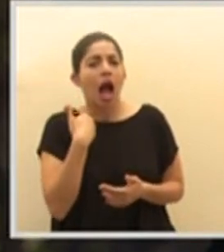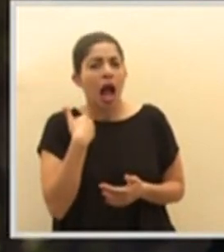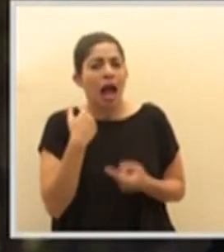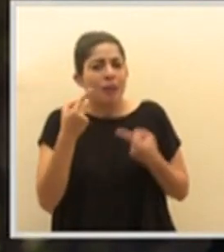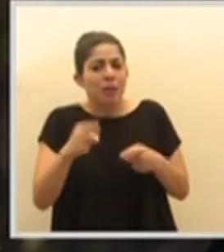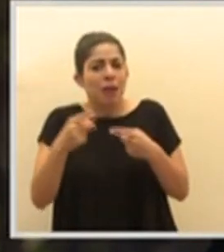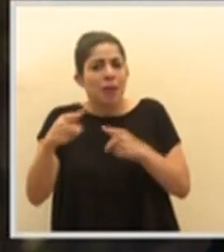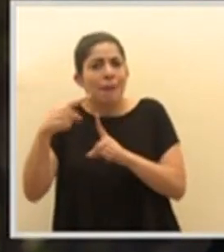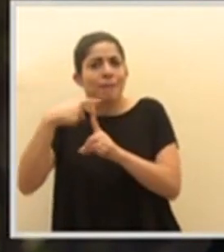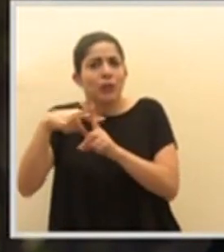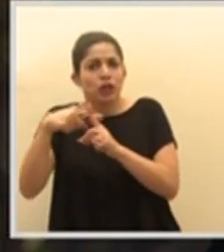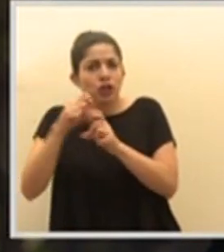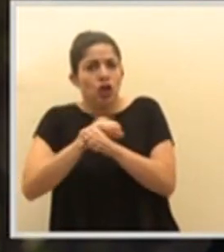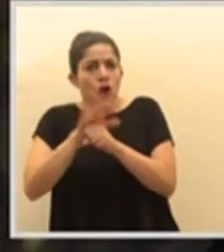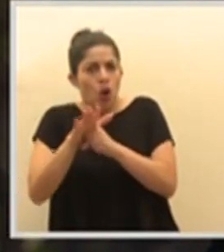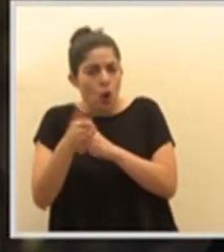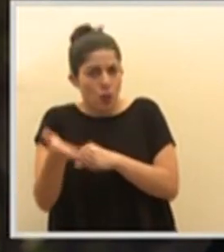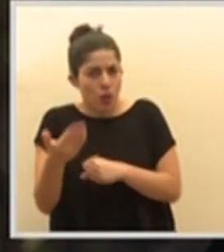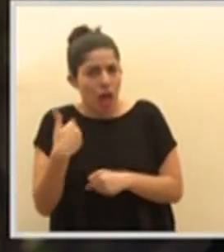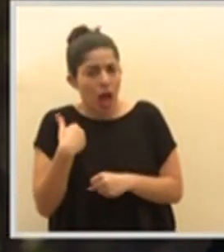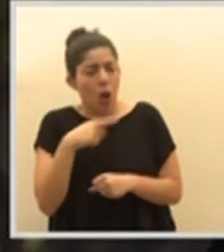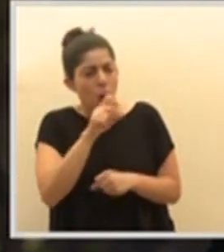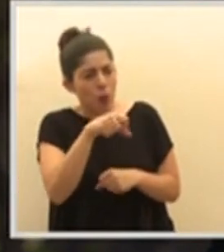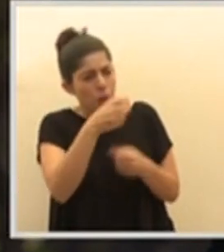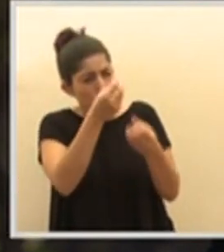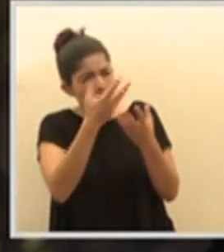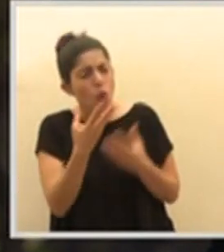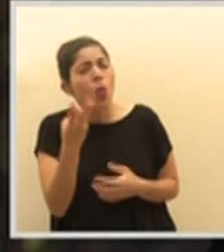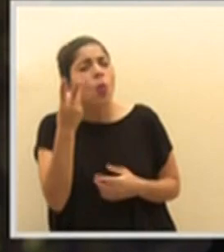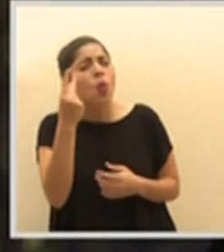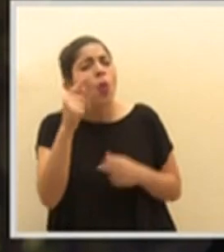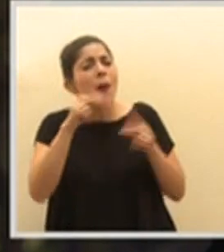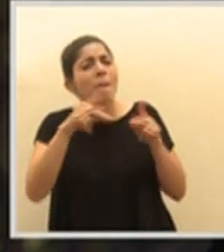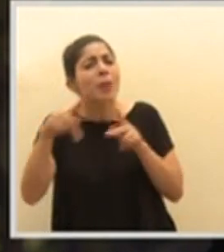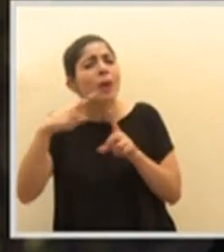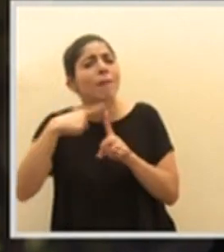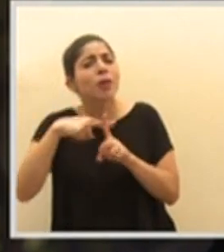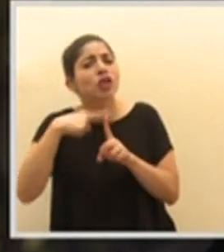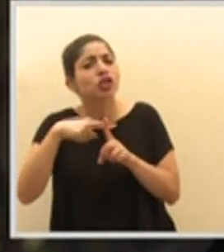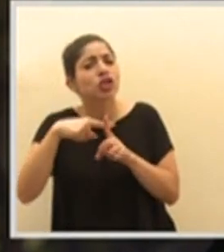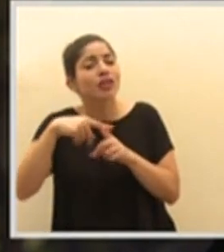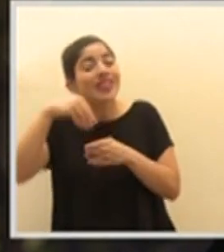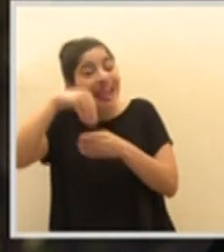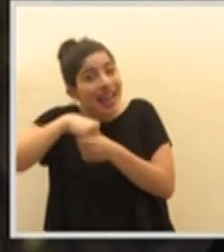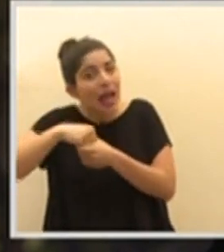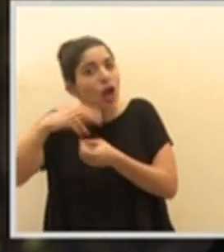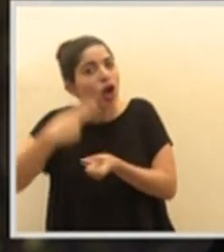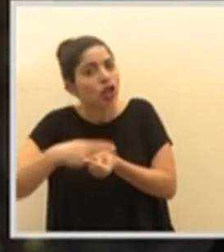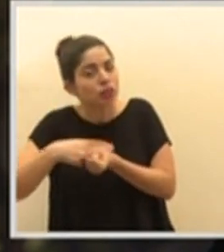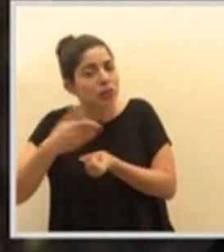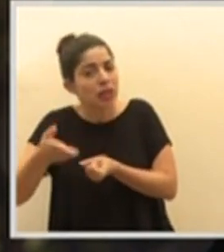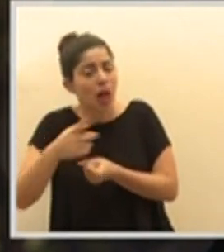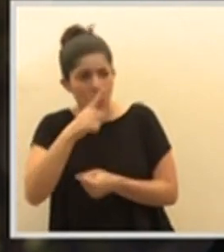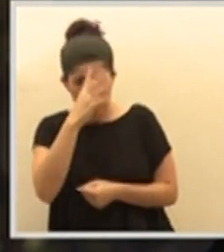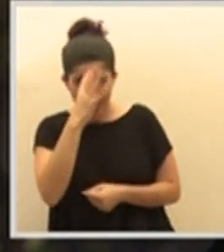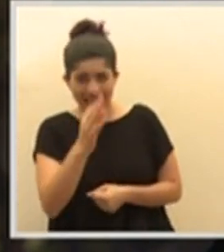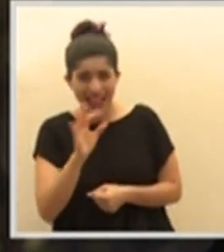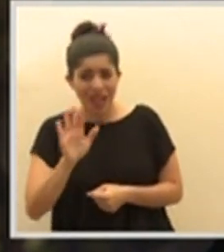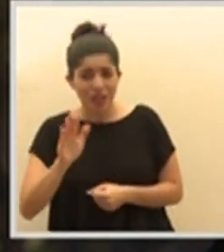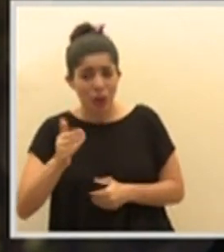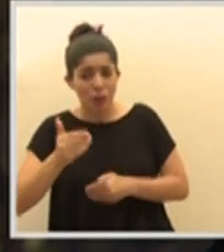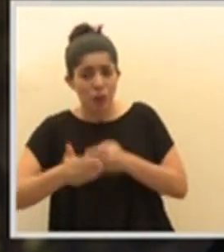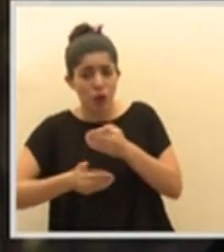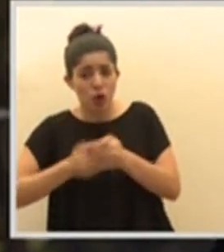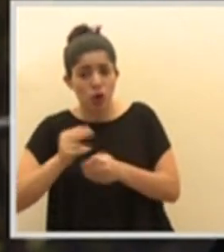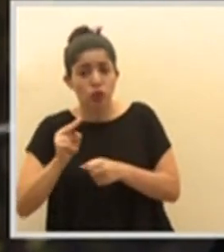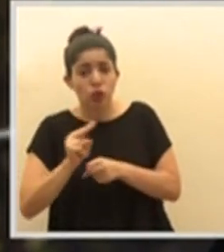casos positivos de COVID-19. ¿Podría indicar cuántas personas han dado positivo dentro del hospital? ¿Cree usted que el protocolo en la